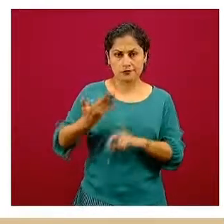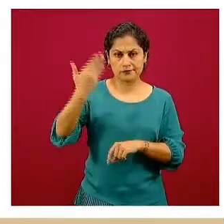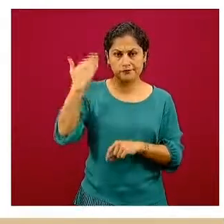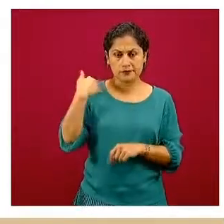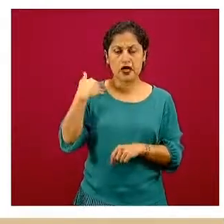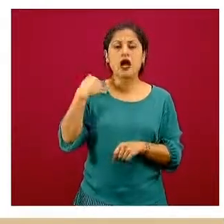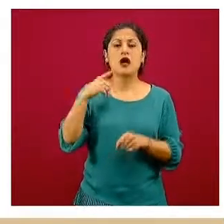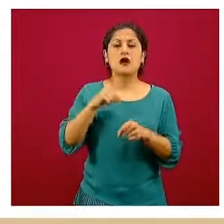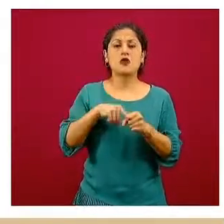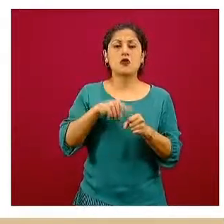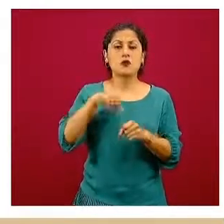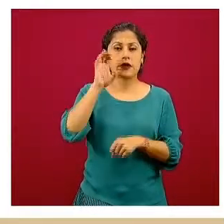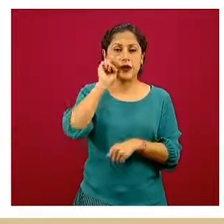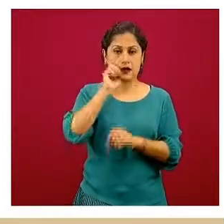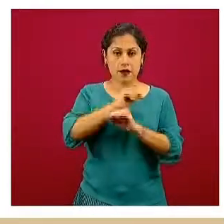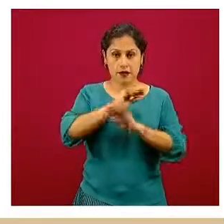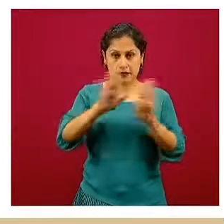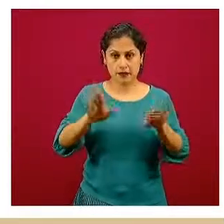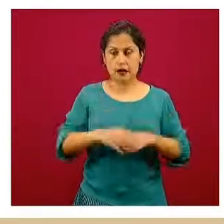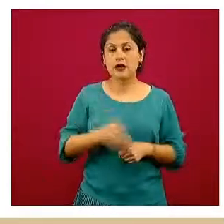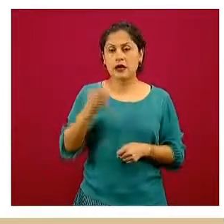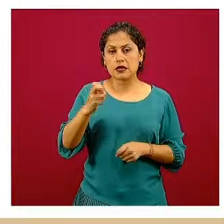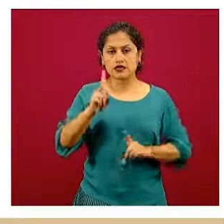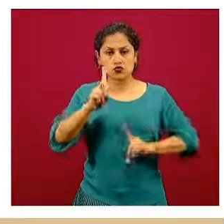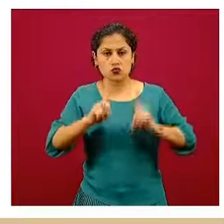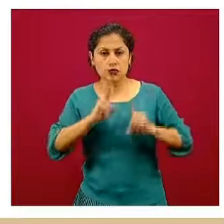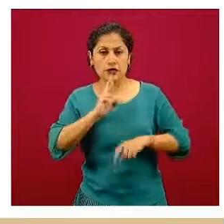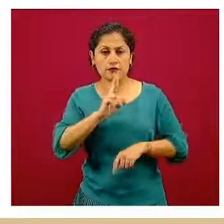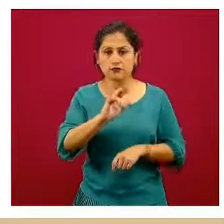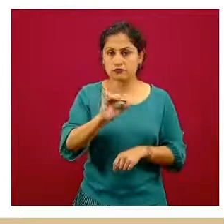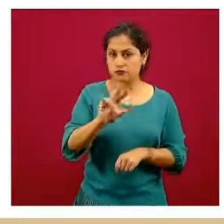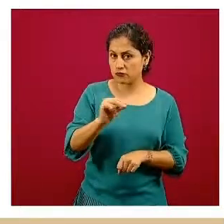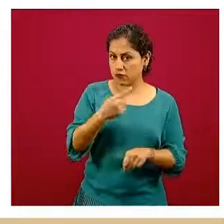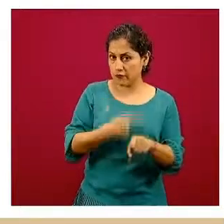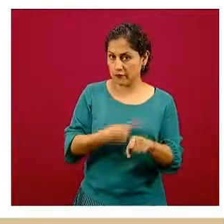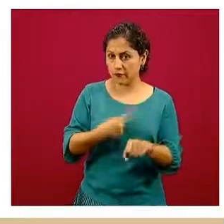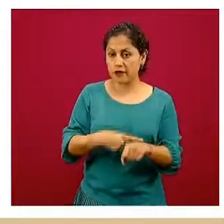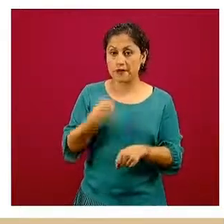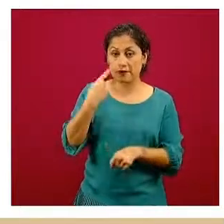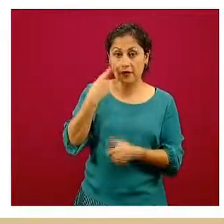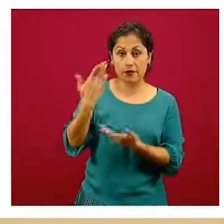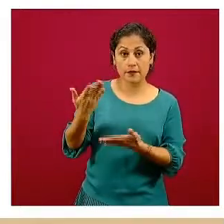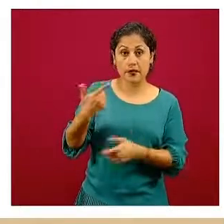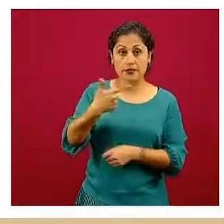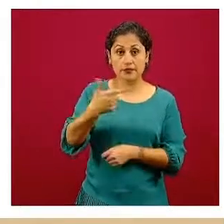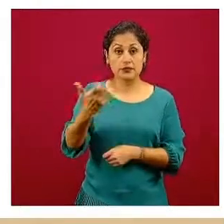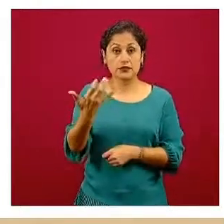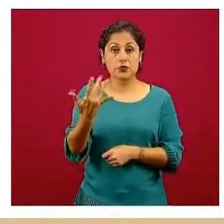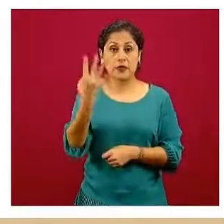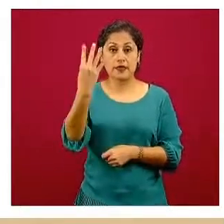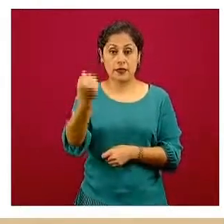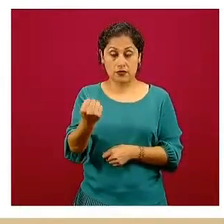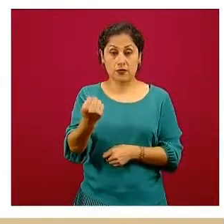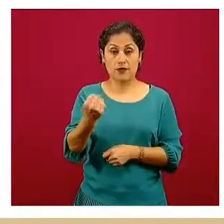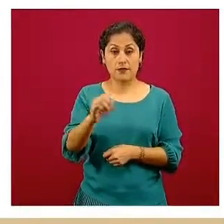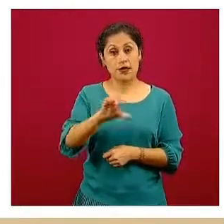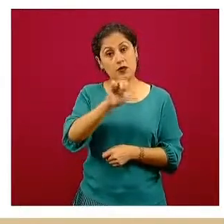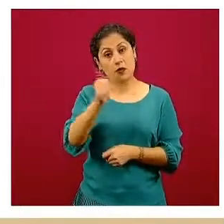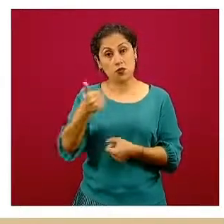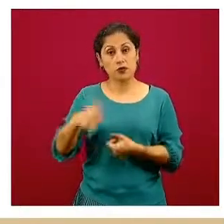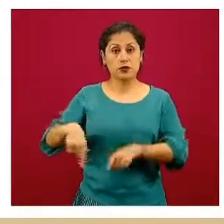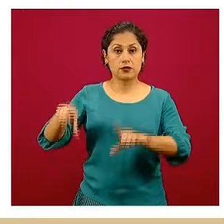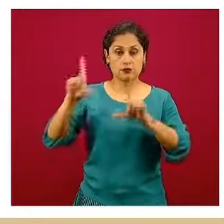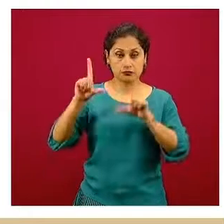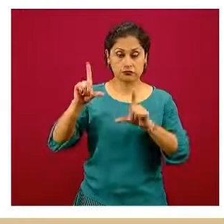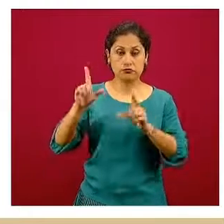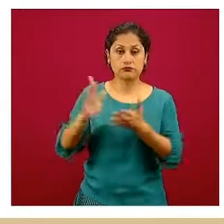que son precisamente las defunciones sospechosas. Si vemos estas 759 en la siguiente diapositiva, cómo